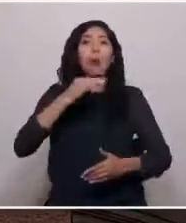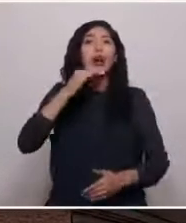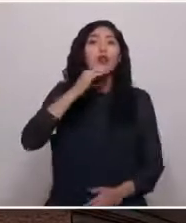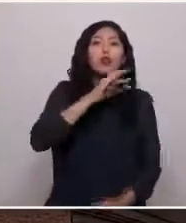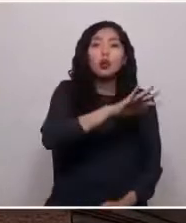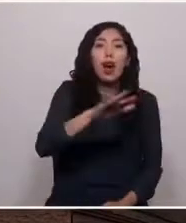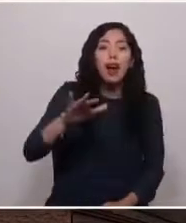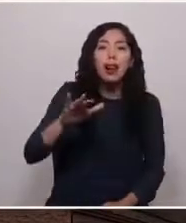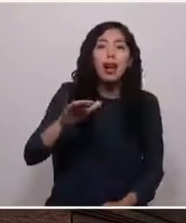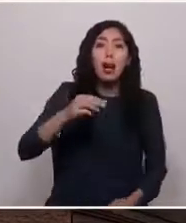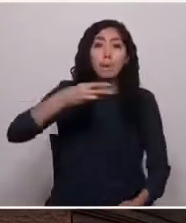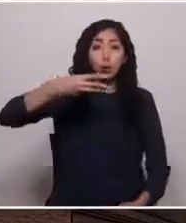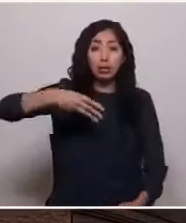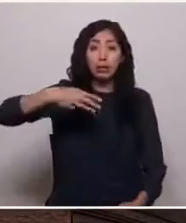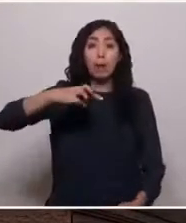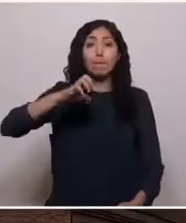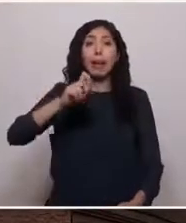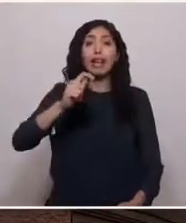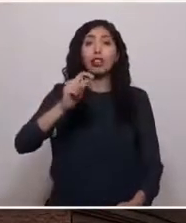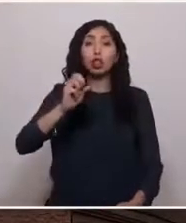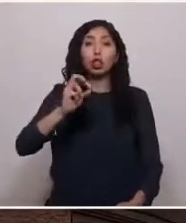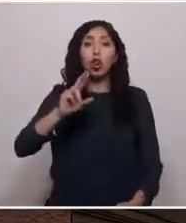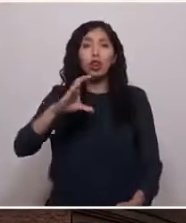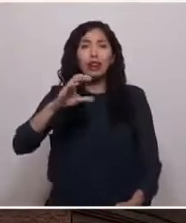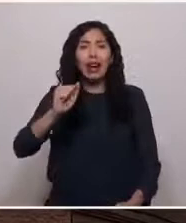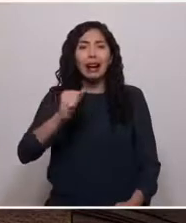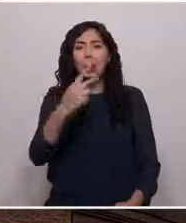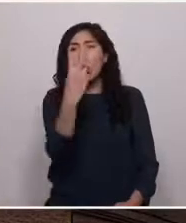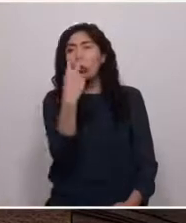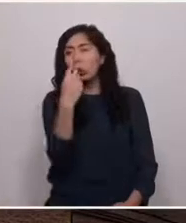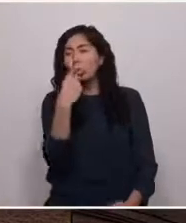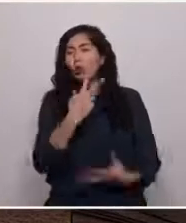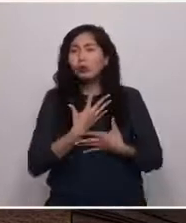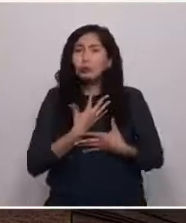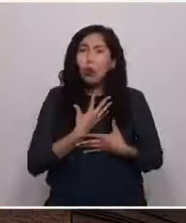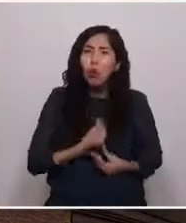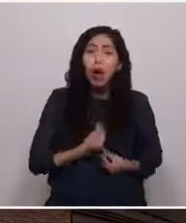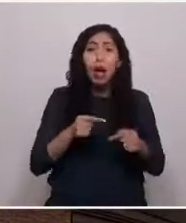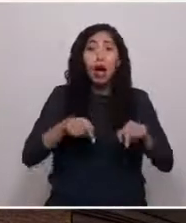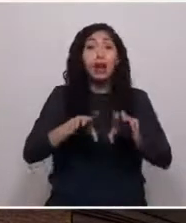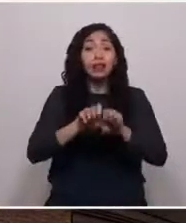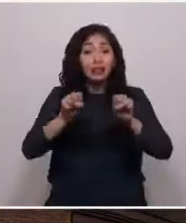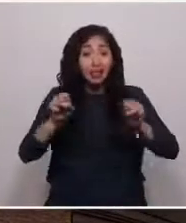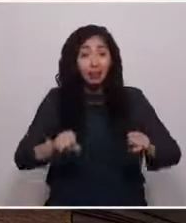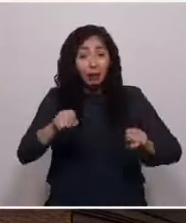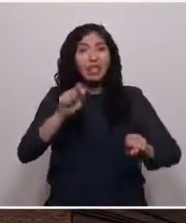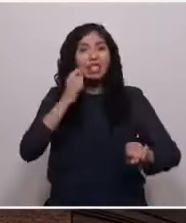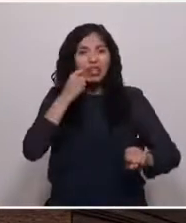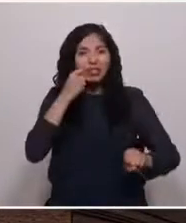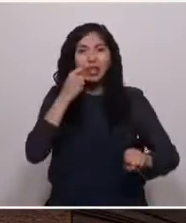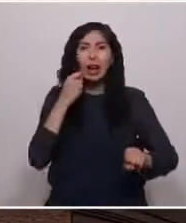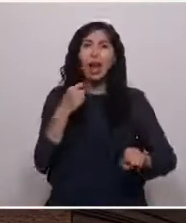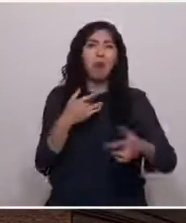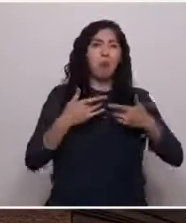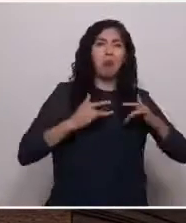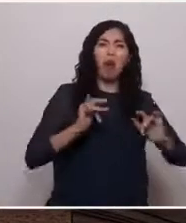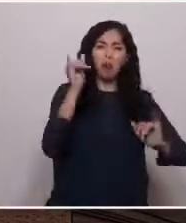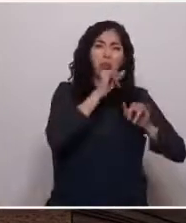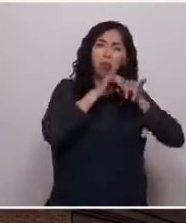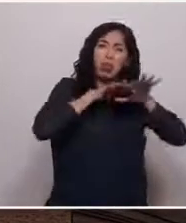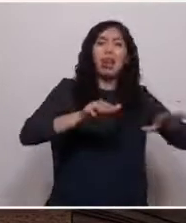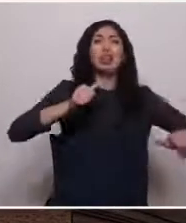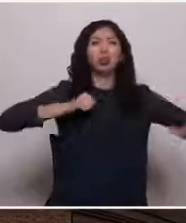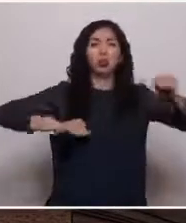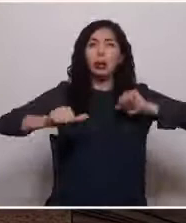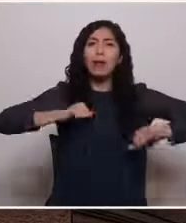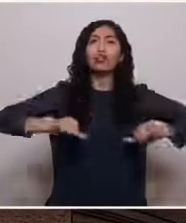municipalidad de petorca hemos llorado lágrimas secas de indignación ya que este modelo ha significado sobreexplotación contaminación y sufrimiento